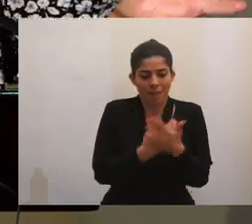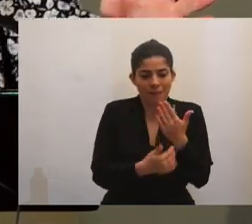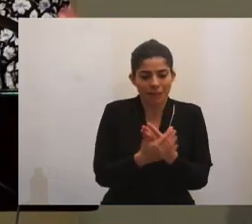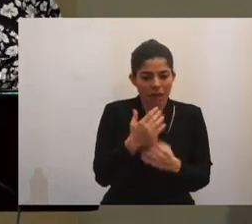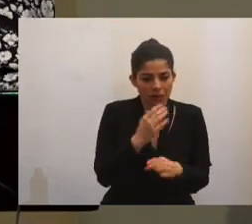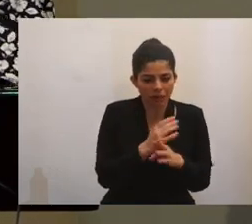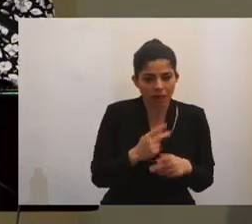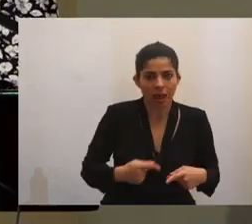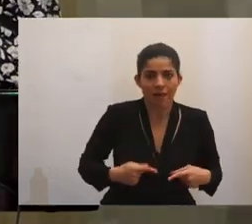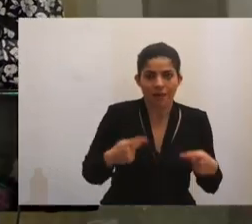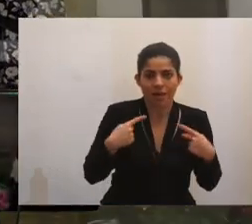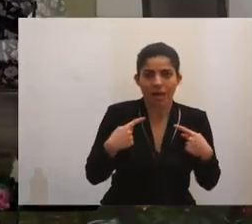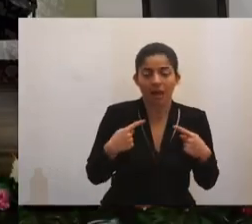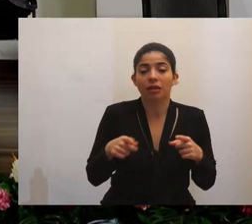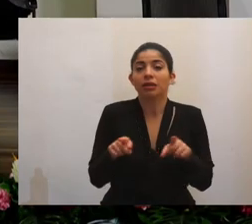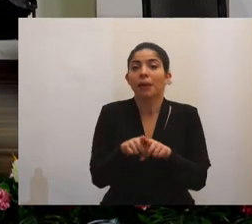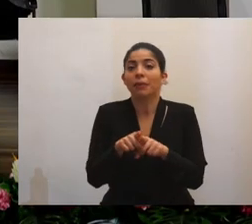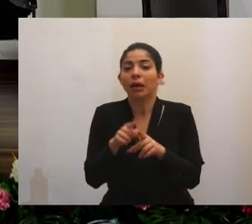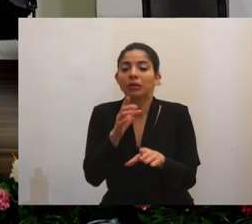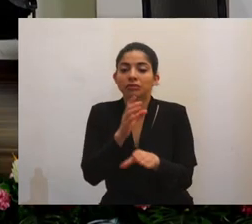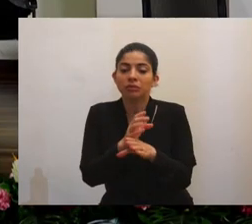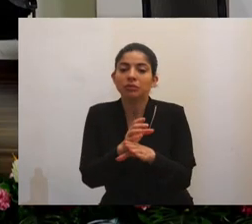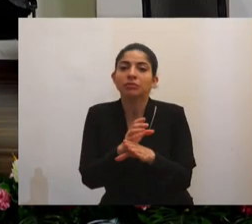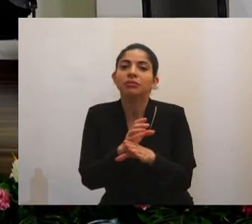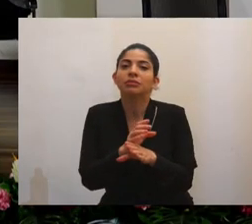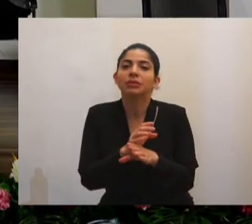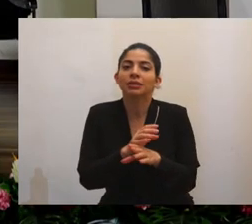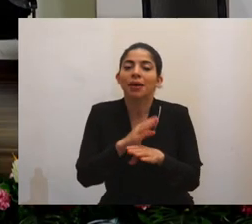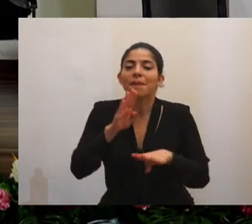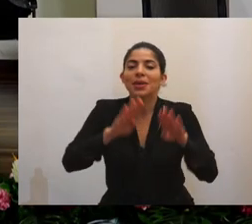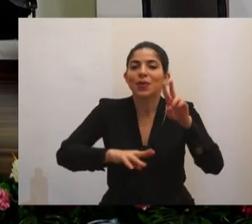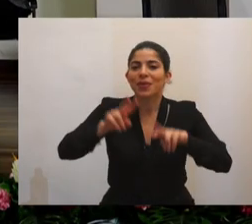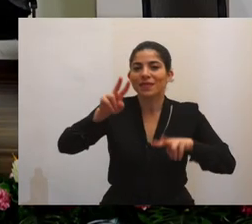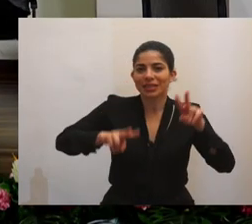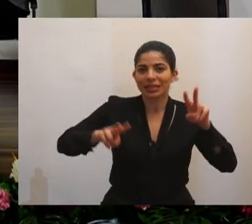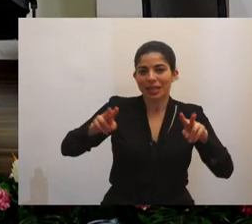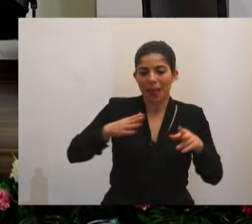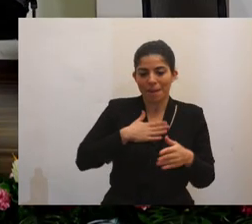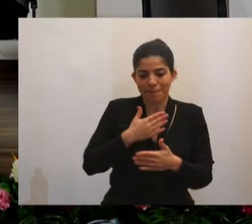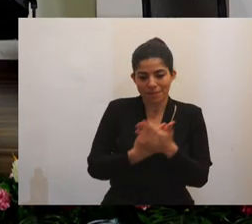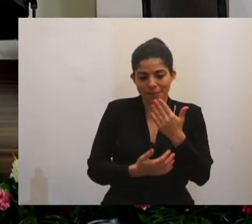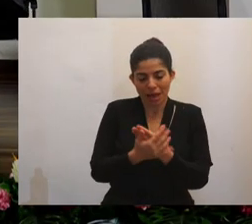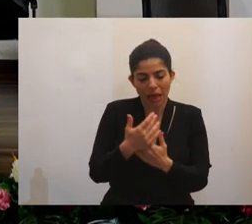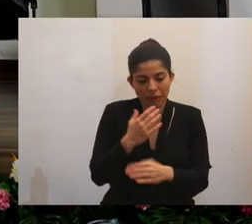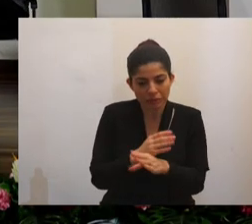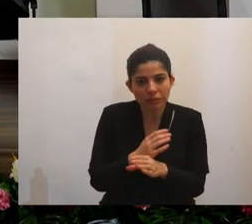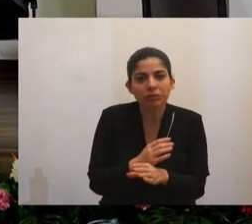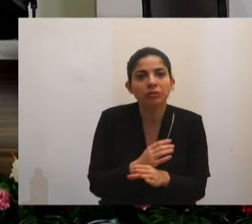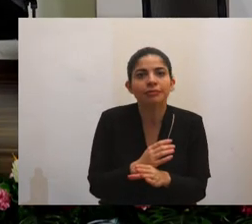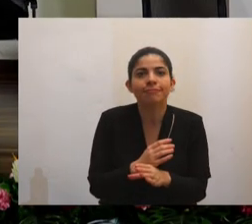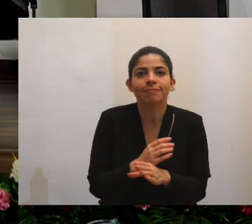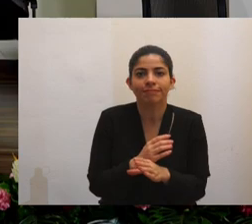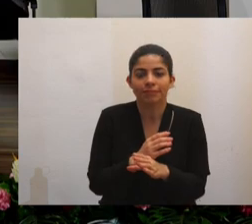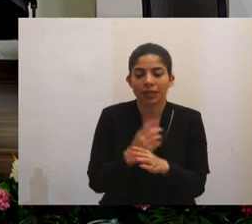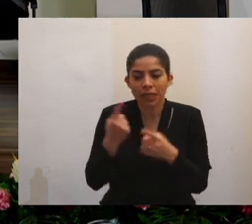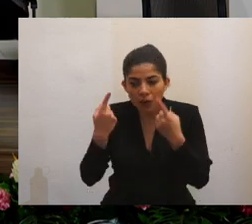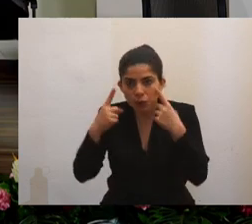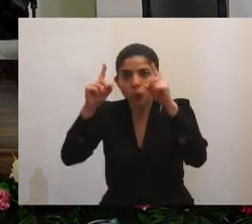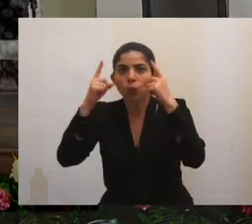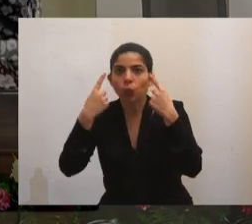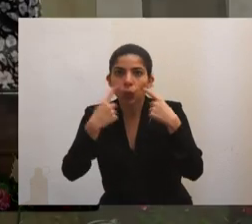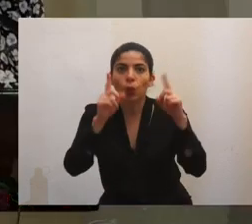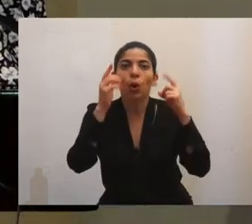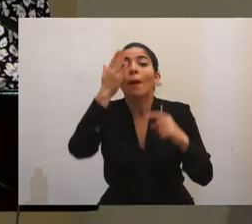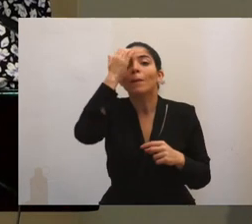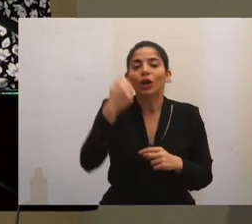sostenemos la biodiversidad en nuestras manos también. y la hacemos posible